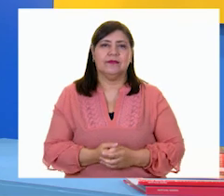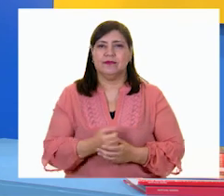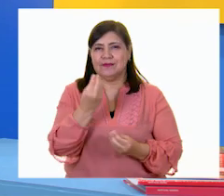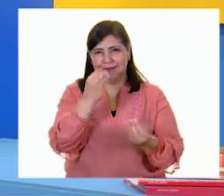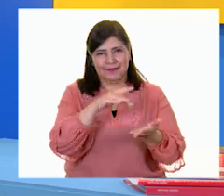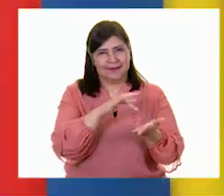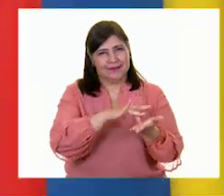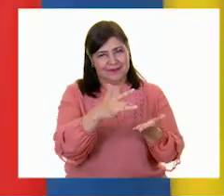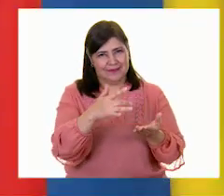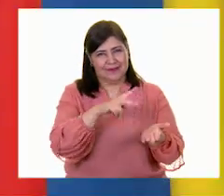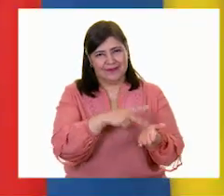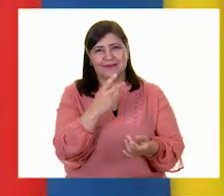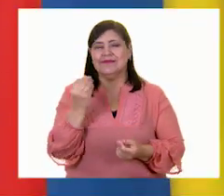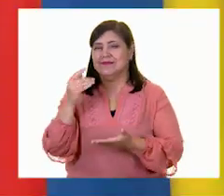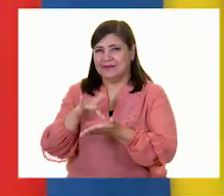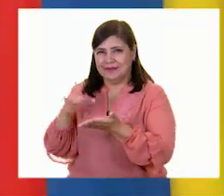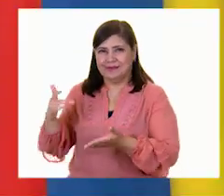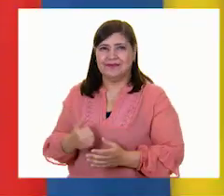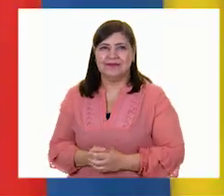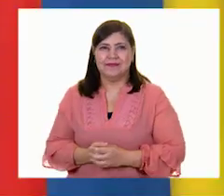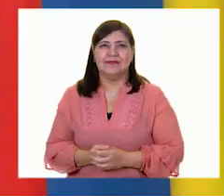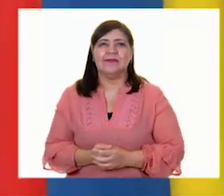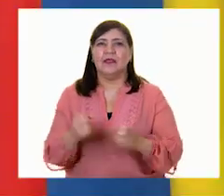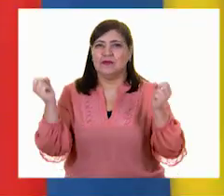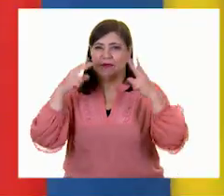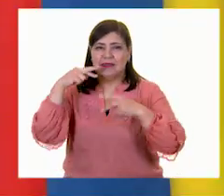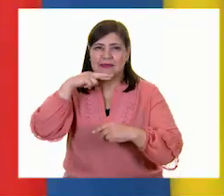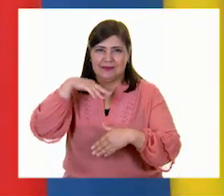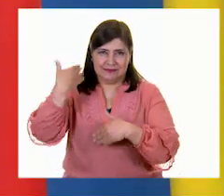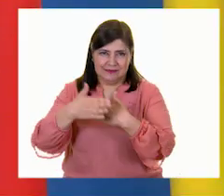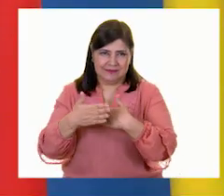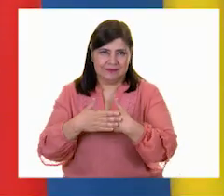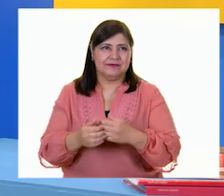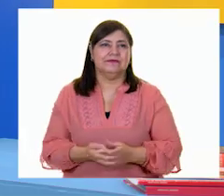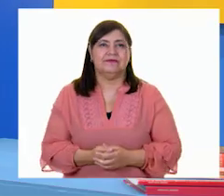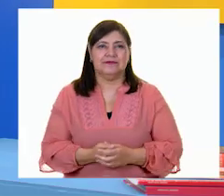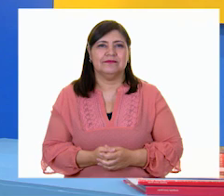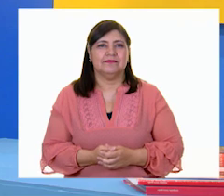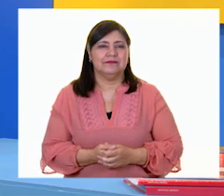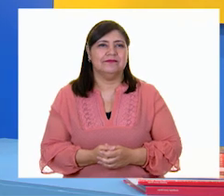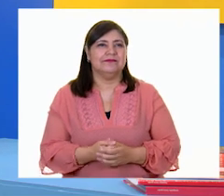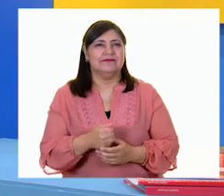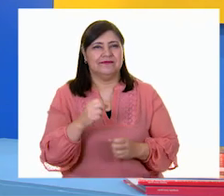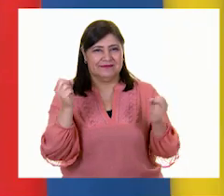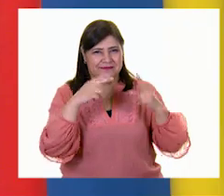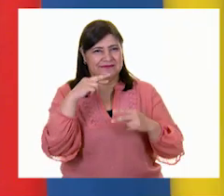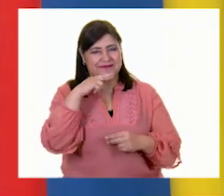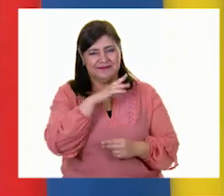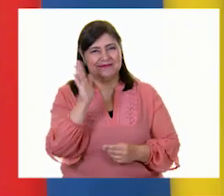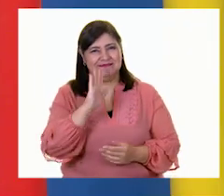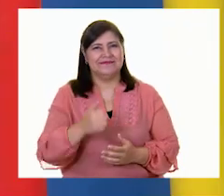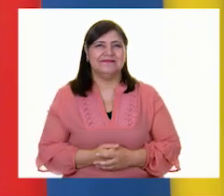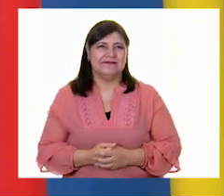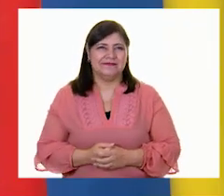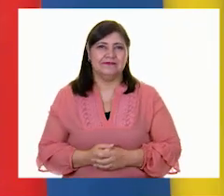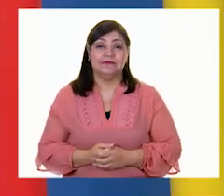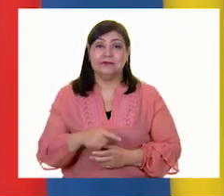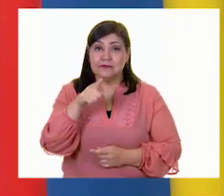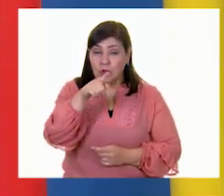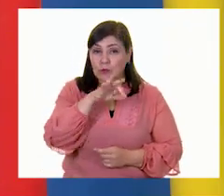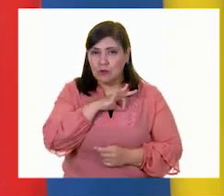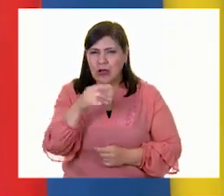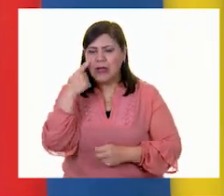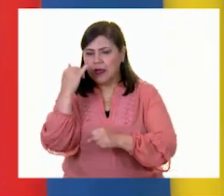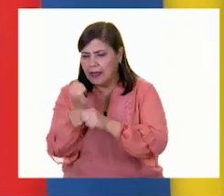muchas gracias. Muchas gracias a ti, Gaby, y nos vemos el próximo lunes. Hasta el próximo lunes, María. Si te es